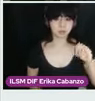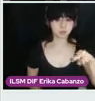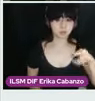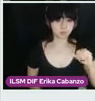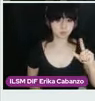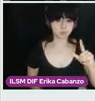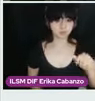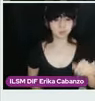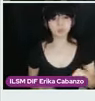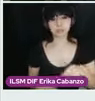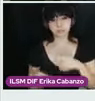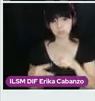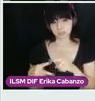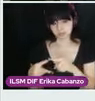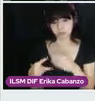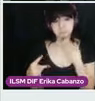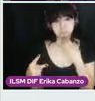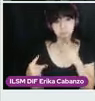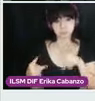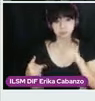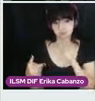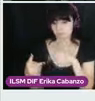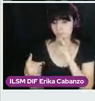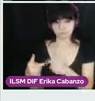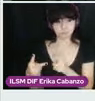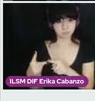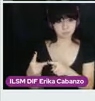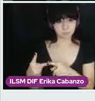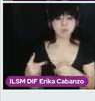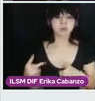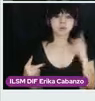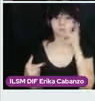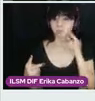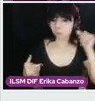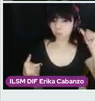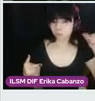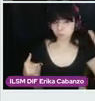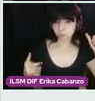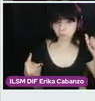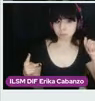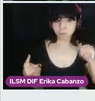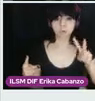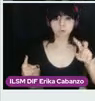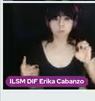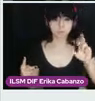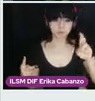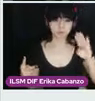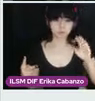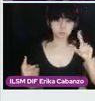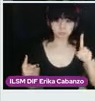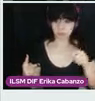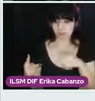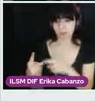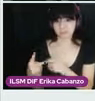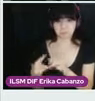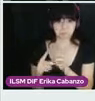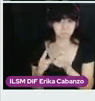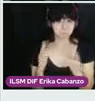esté desplazada, esté dañada. Quiere decir que no le está llegando un estímulo adecuado al cerebro, ¿sí? Que no le está sirviendo ese